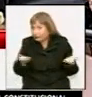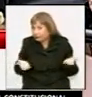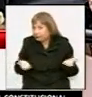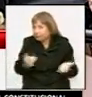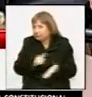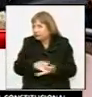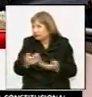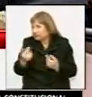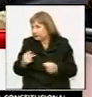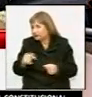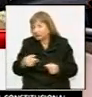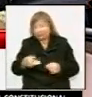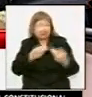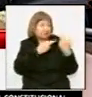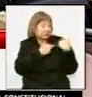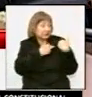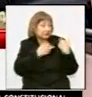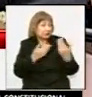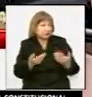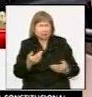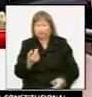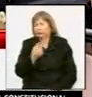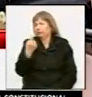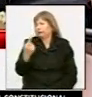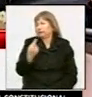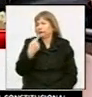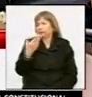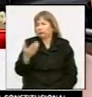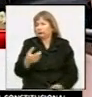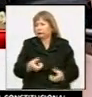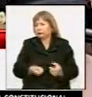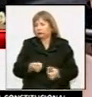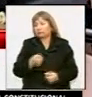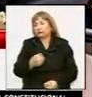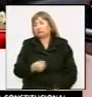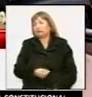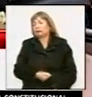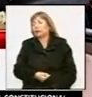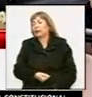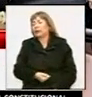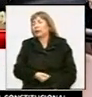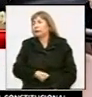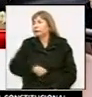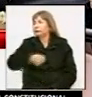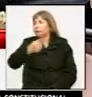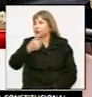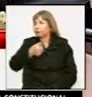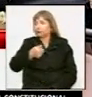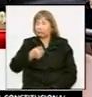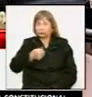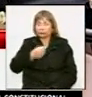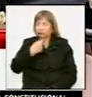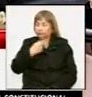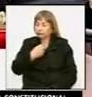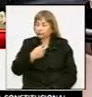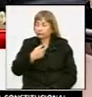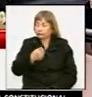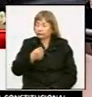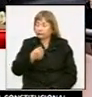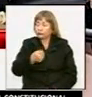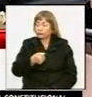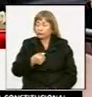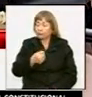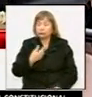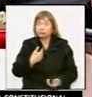regionales son los que asumen la responsabilidad? Son los gerentes de cada una de las áreas. Son el gerente general que asume la responsabilidad, porque el